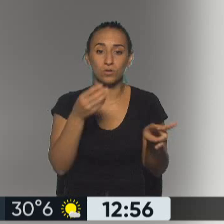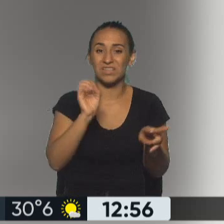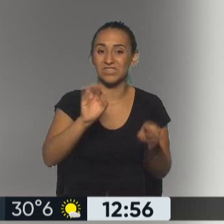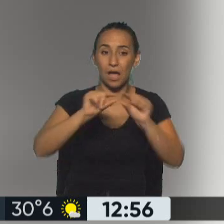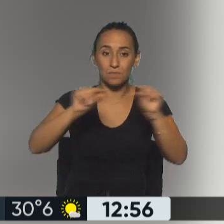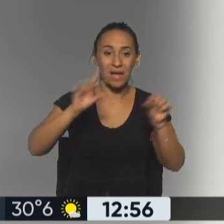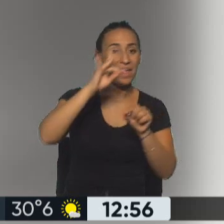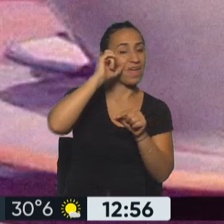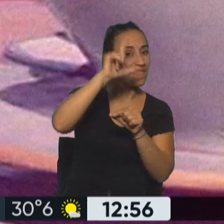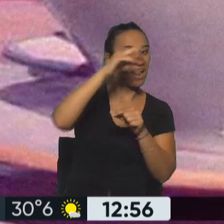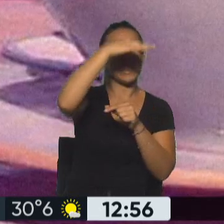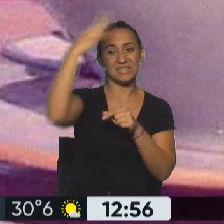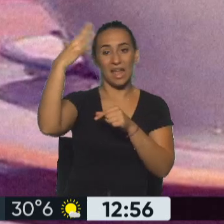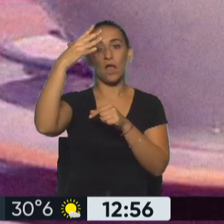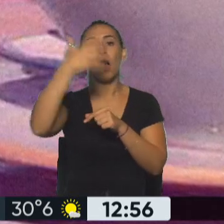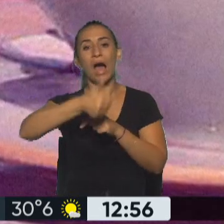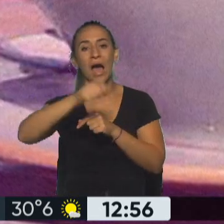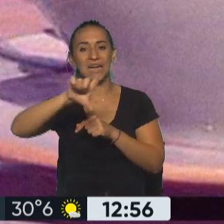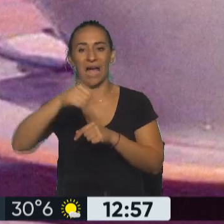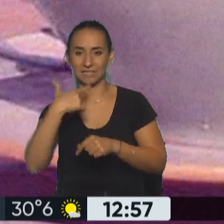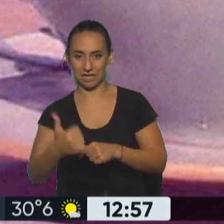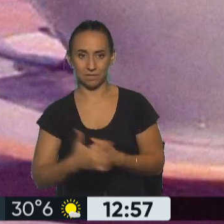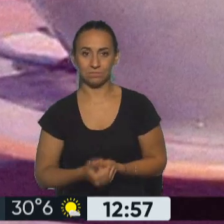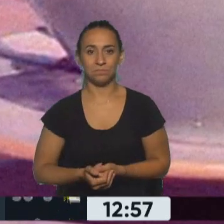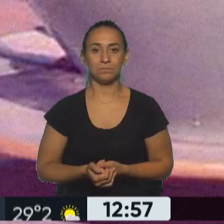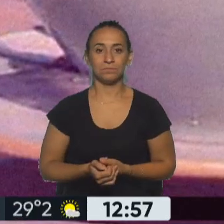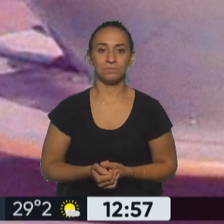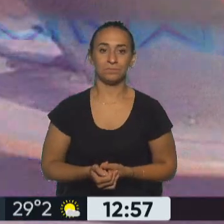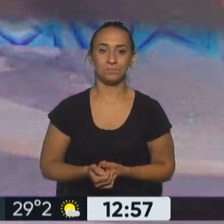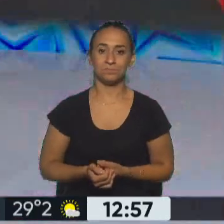allí en el MALBA para disfrutar.